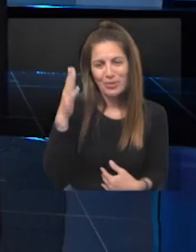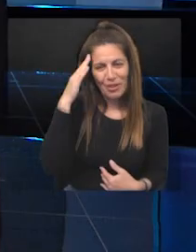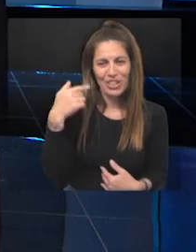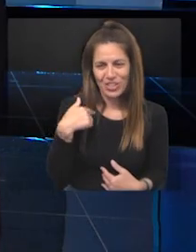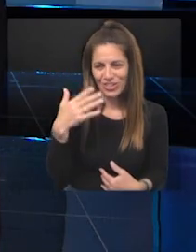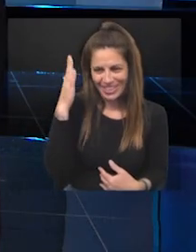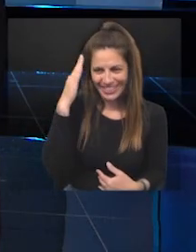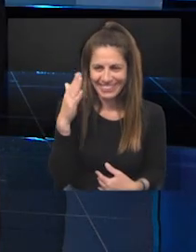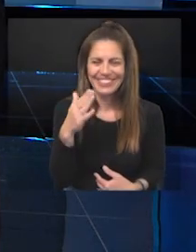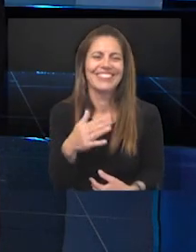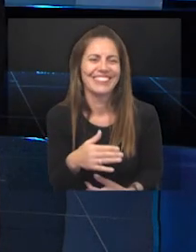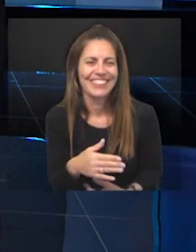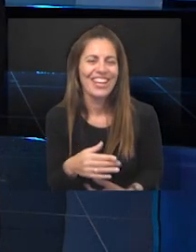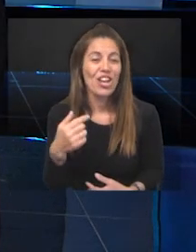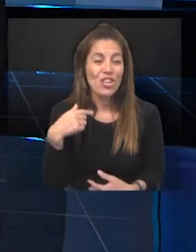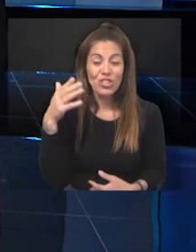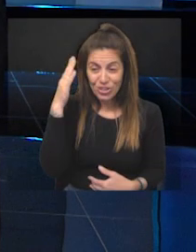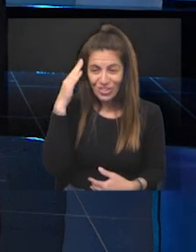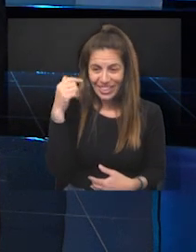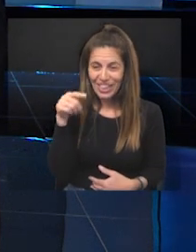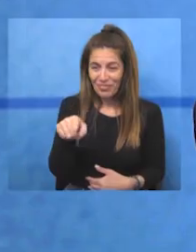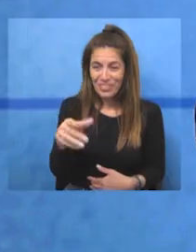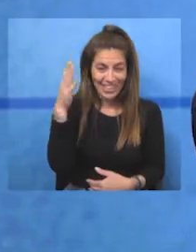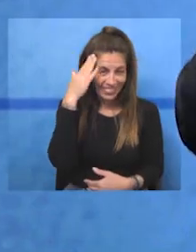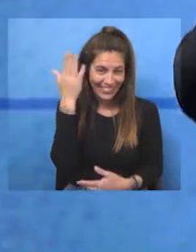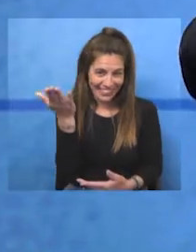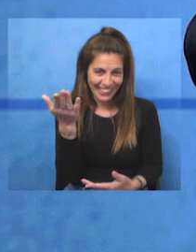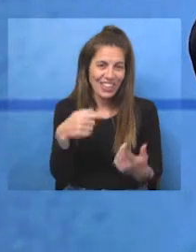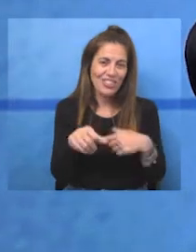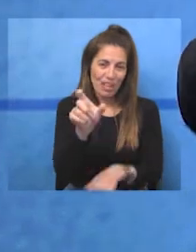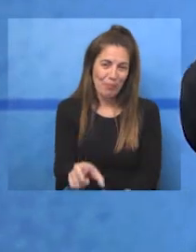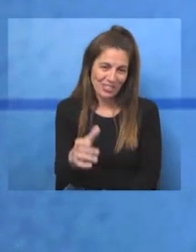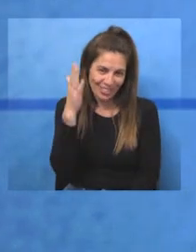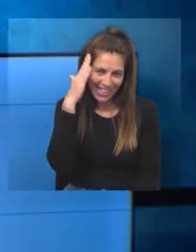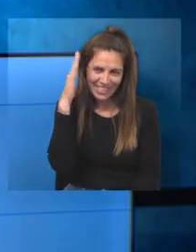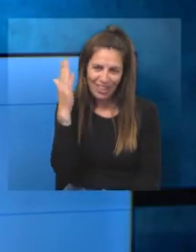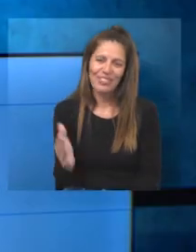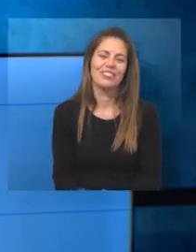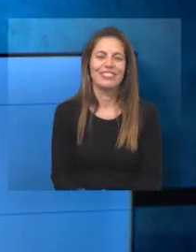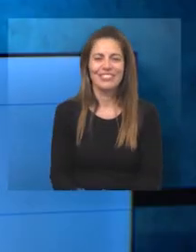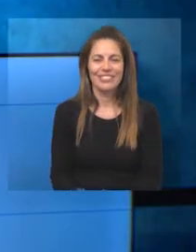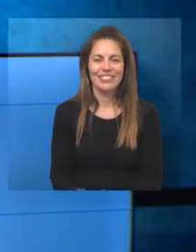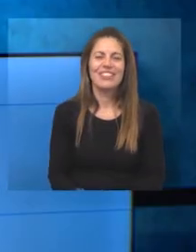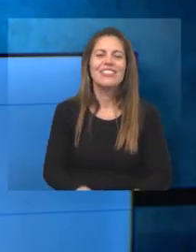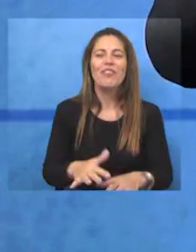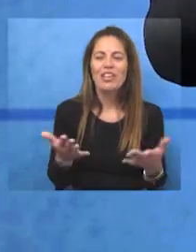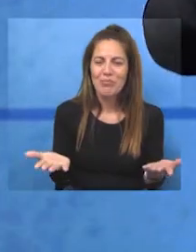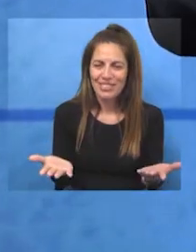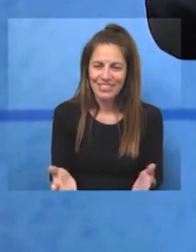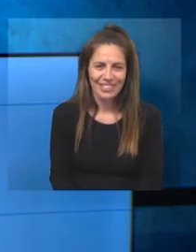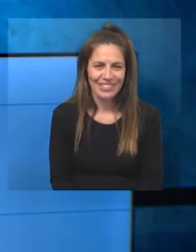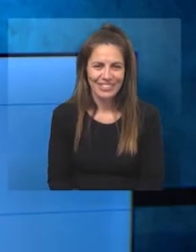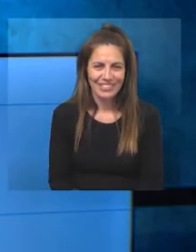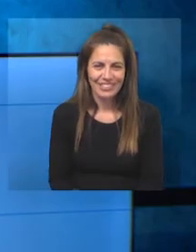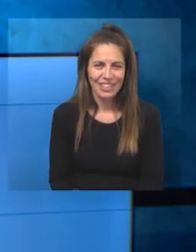sé sabes qu pasa que yo sé que vos sabés Y entonces la gente sabe sabes qué pasa Tu